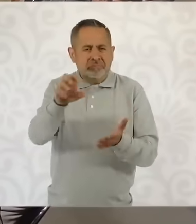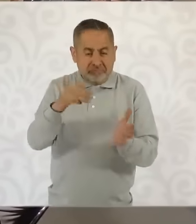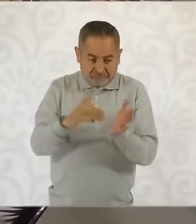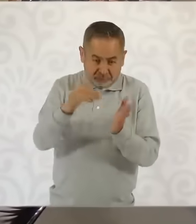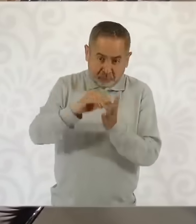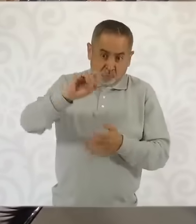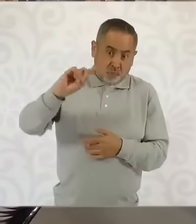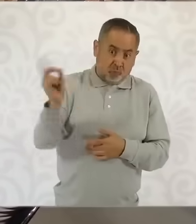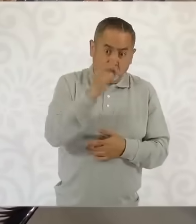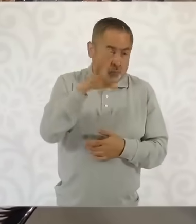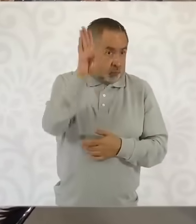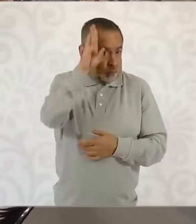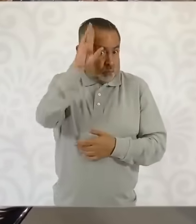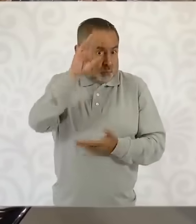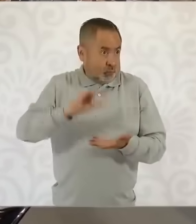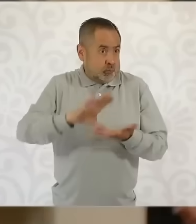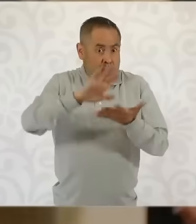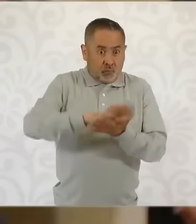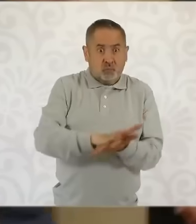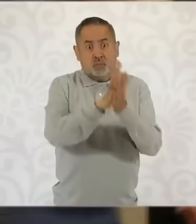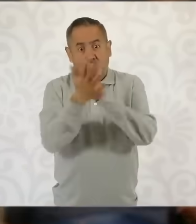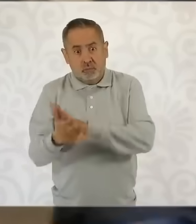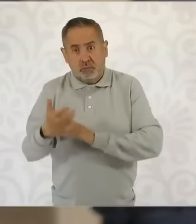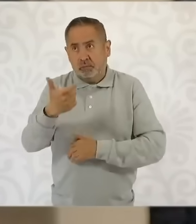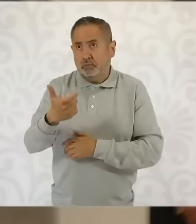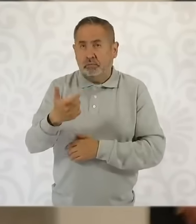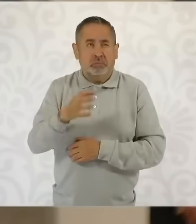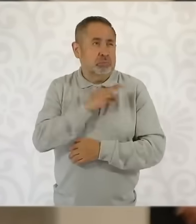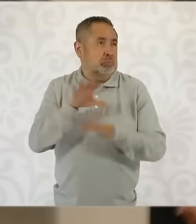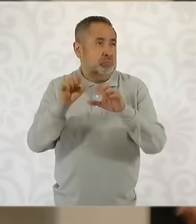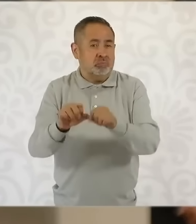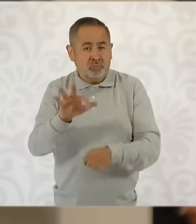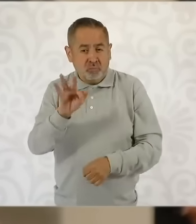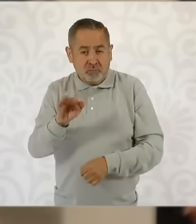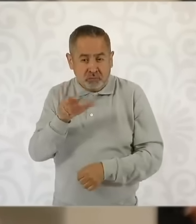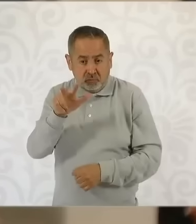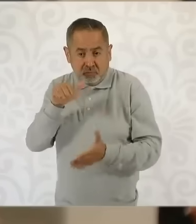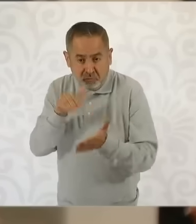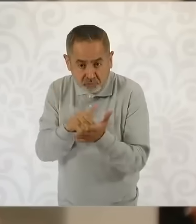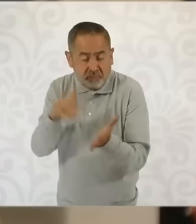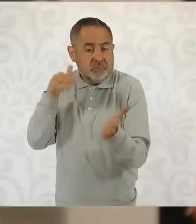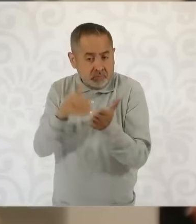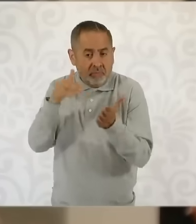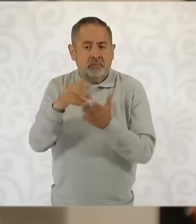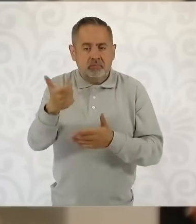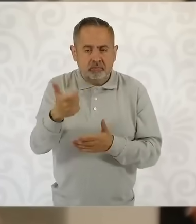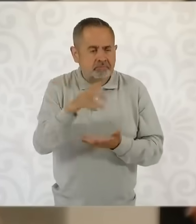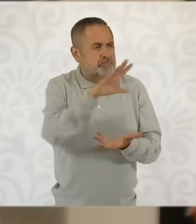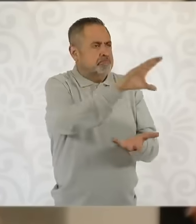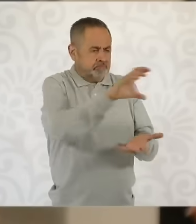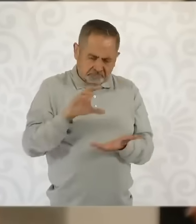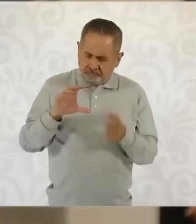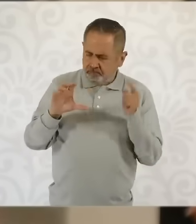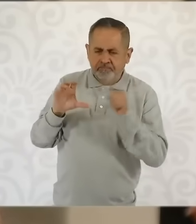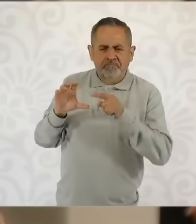un número muy rimbombante. Si lo trasladas a pesos, son cerca de 48,000 millones de pesos. ¿Para qué alcanza, presidenta,